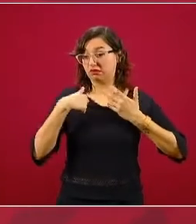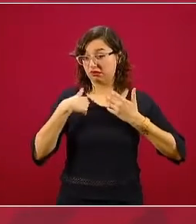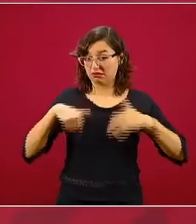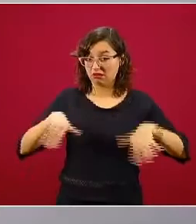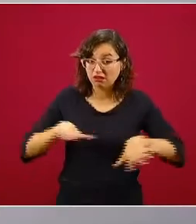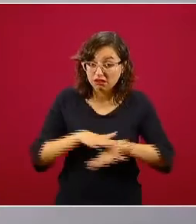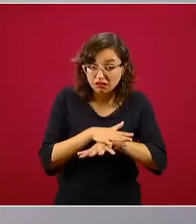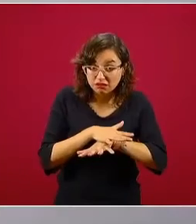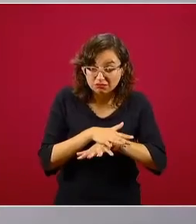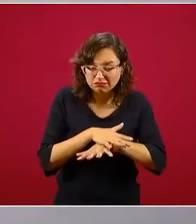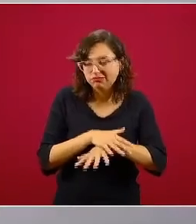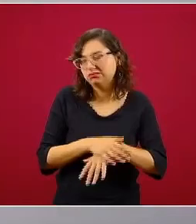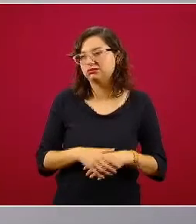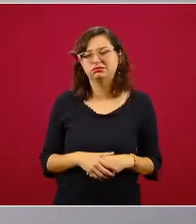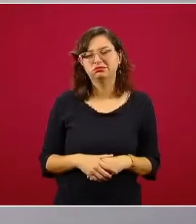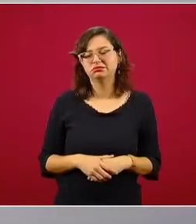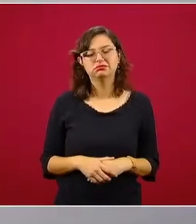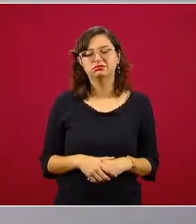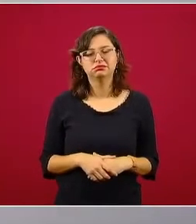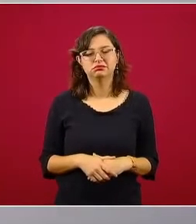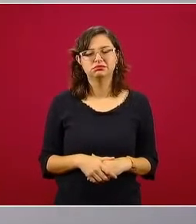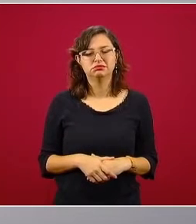porque no podemos permitir